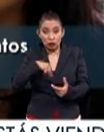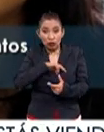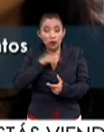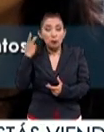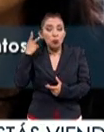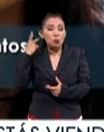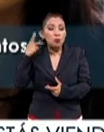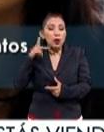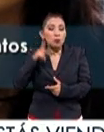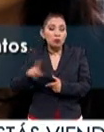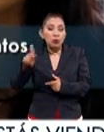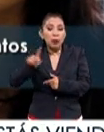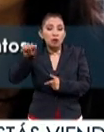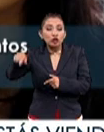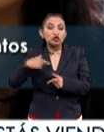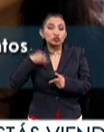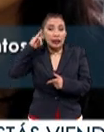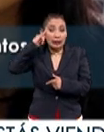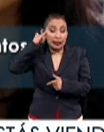Masinillao,